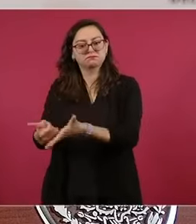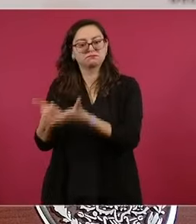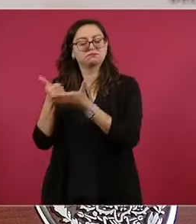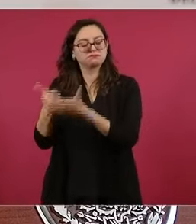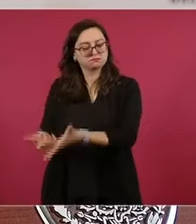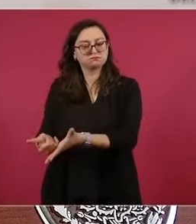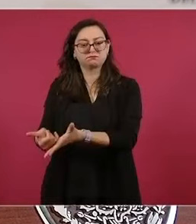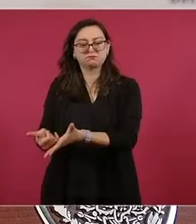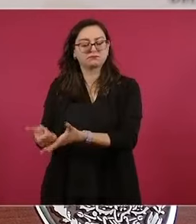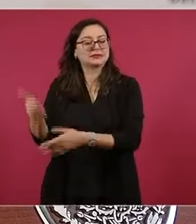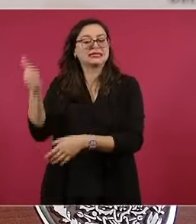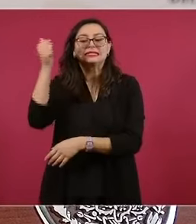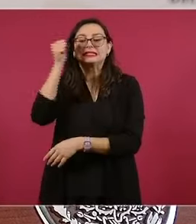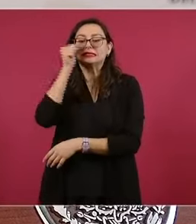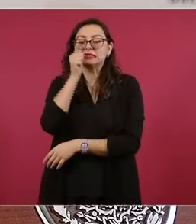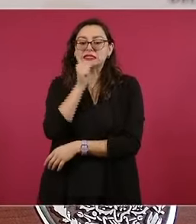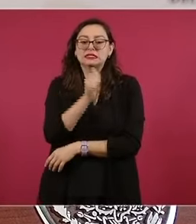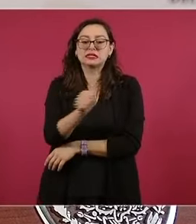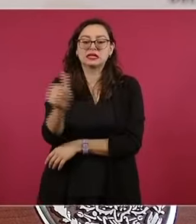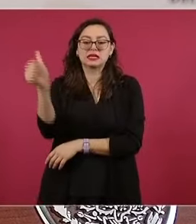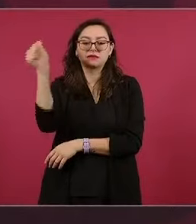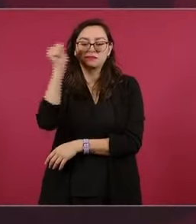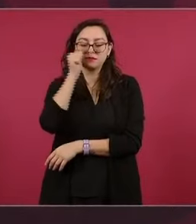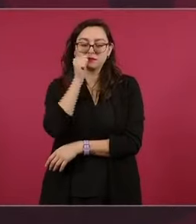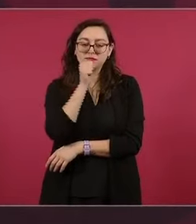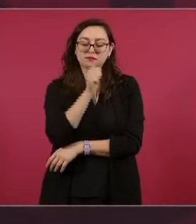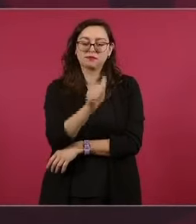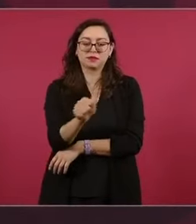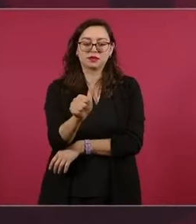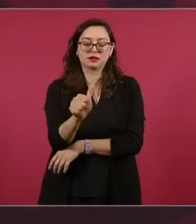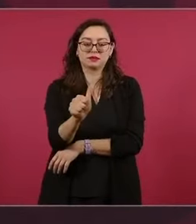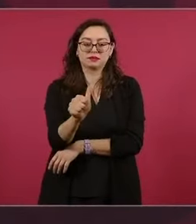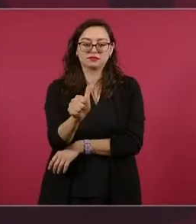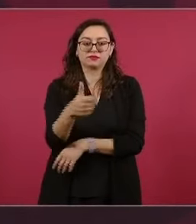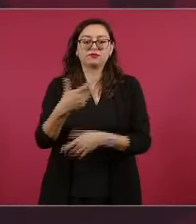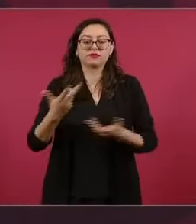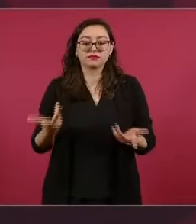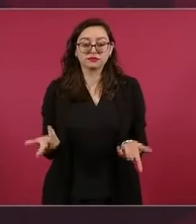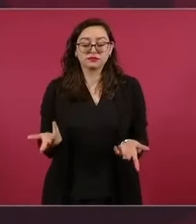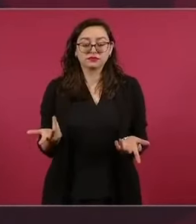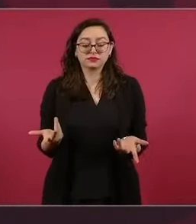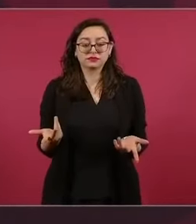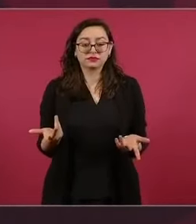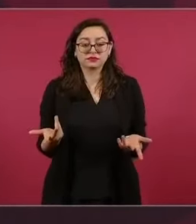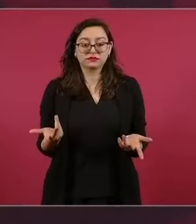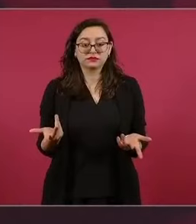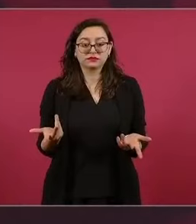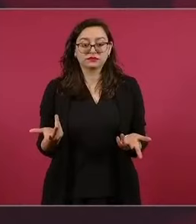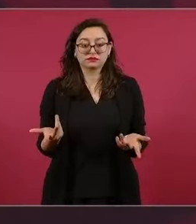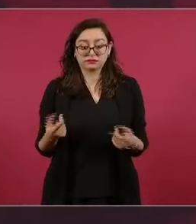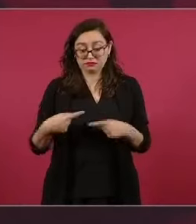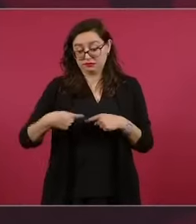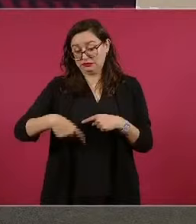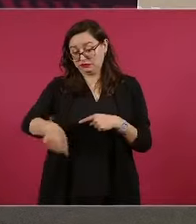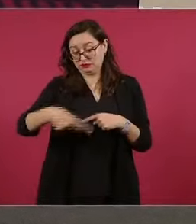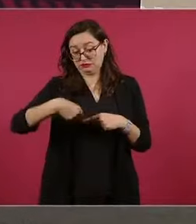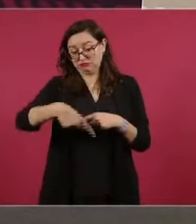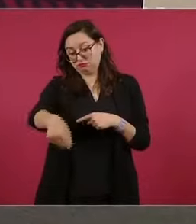Siempre vamos a mantener, bueno, en el tiempo que me falta,